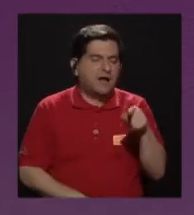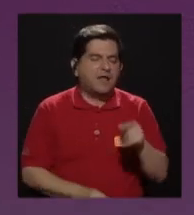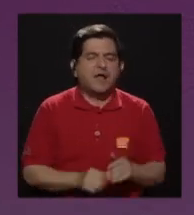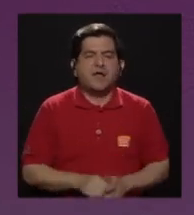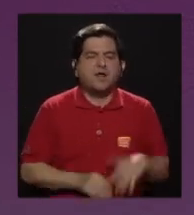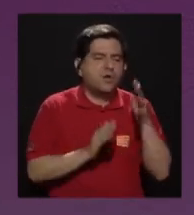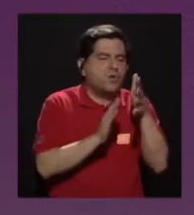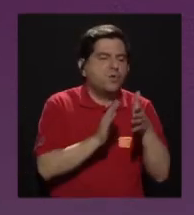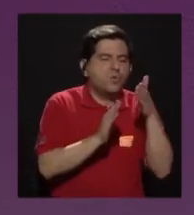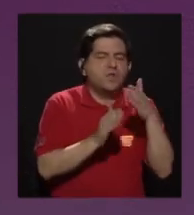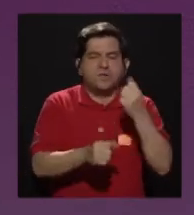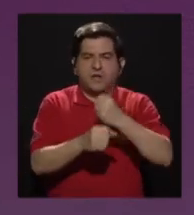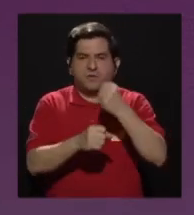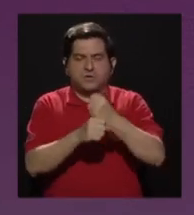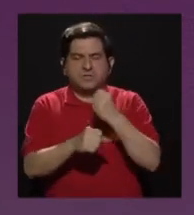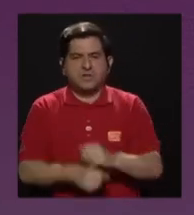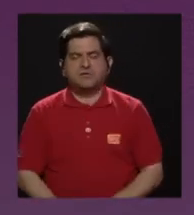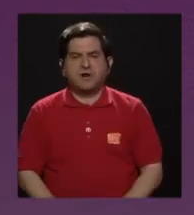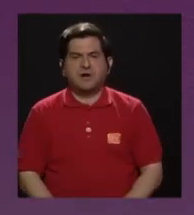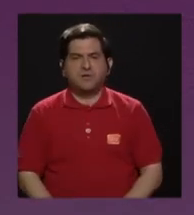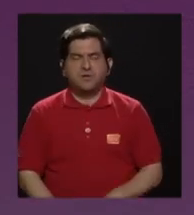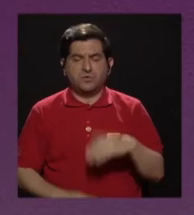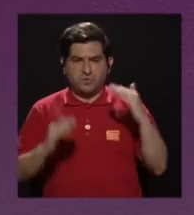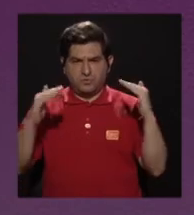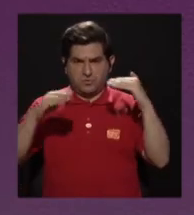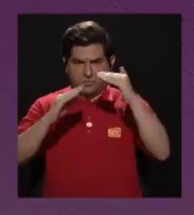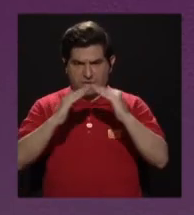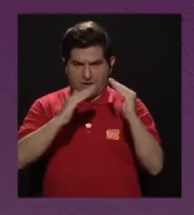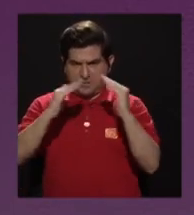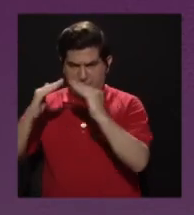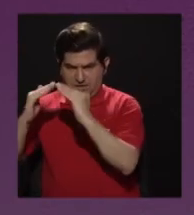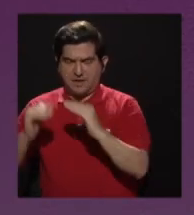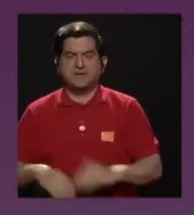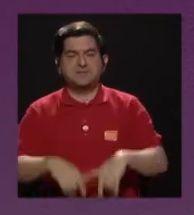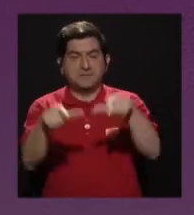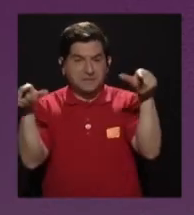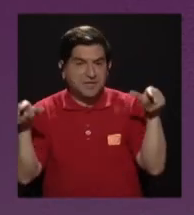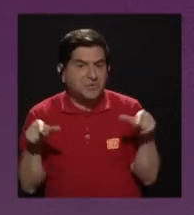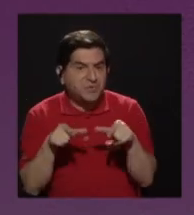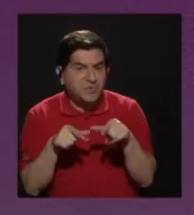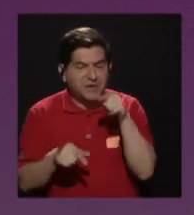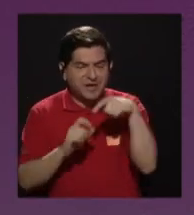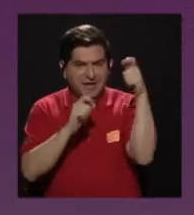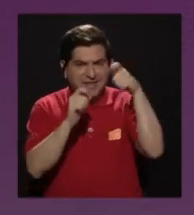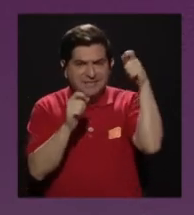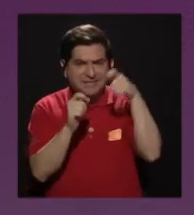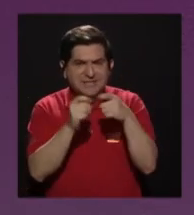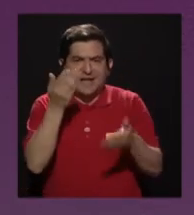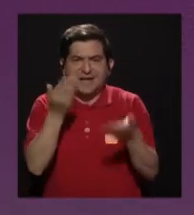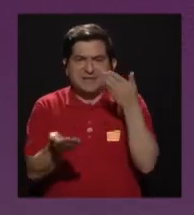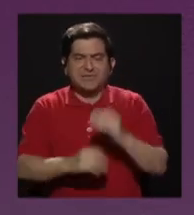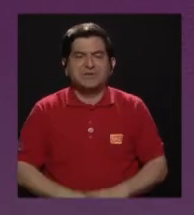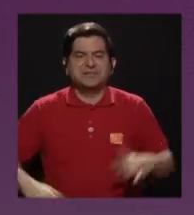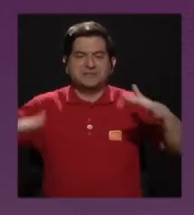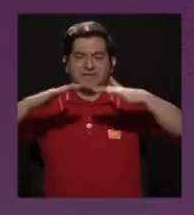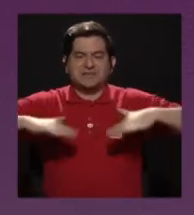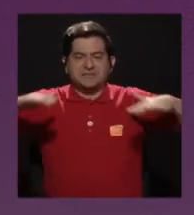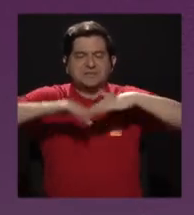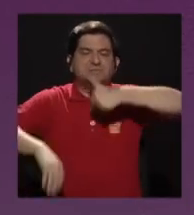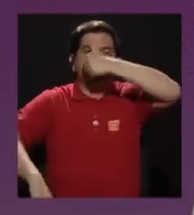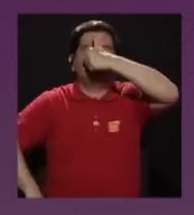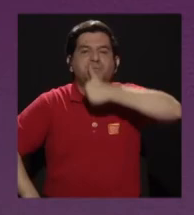hablábamos y también labores de trabajo doméstico. Entonces, sus lugares de trabajo quedan, digamos, que en el ámbito de lo